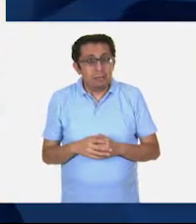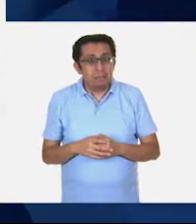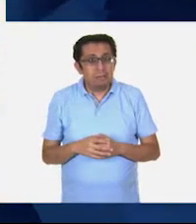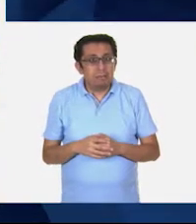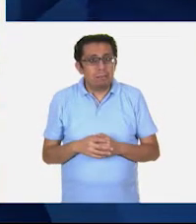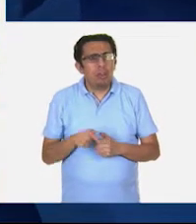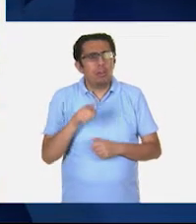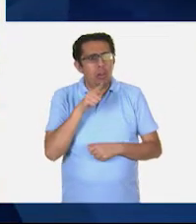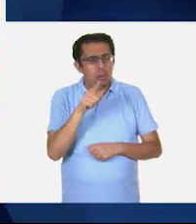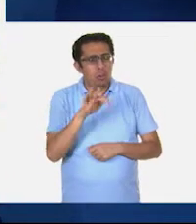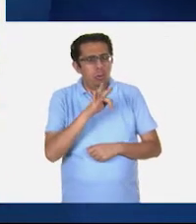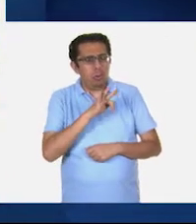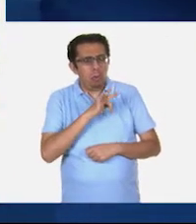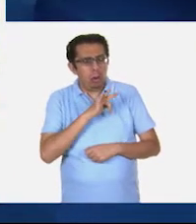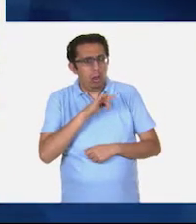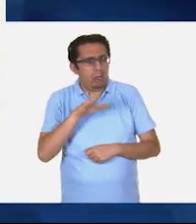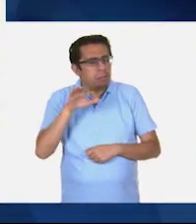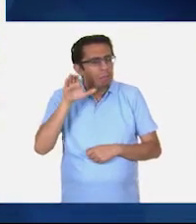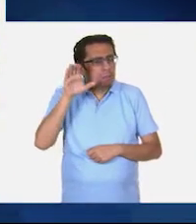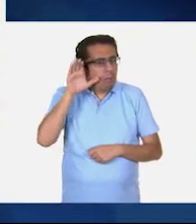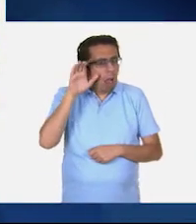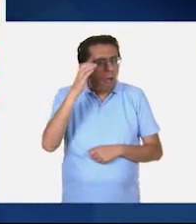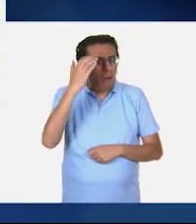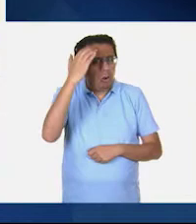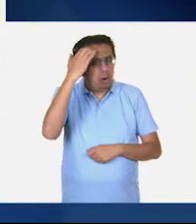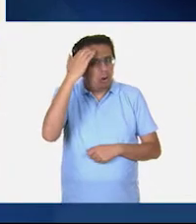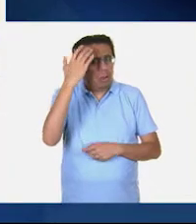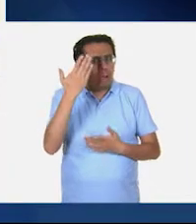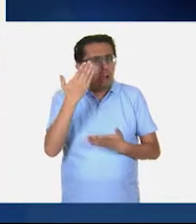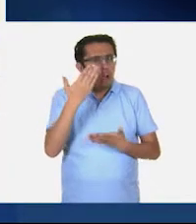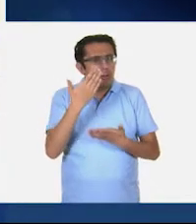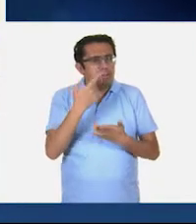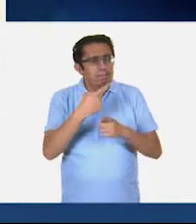¿Logras diferenciar entre una lengua y otra?